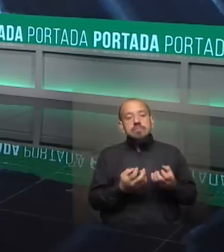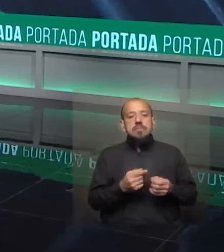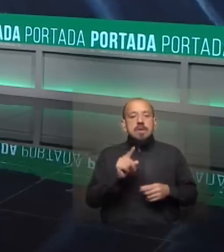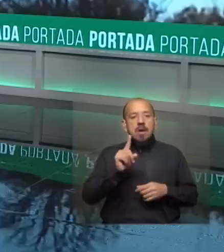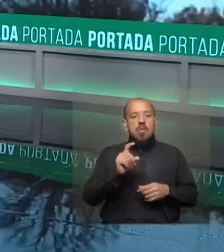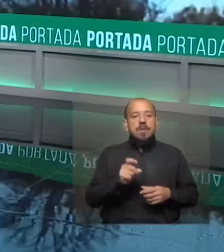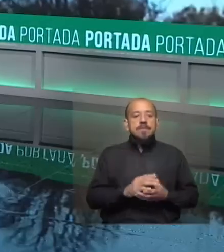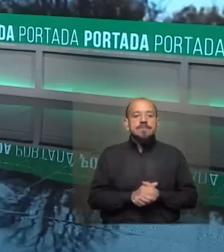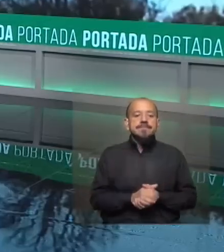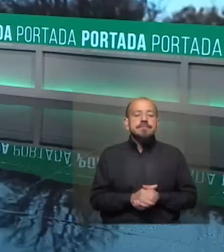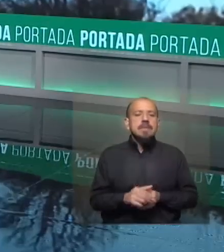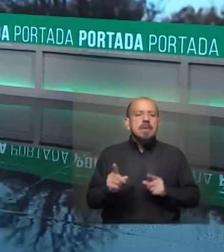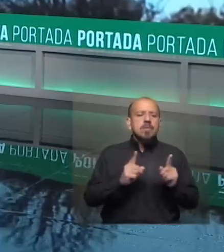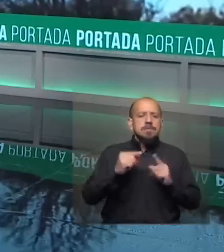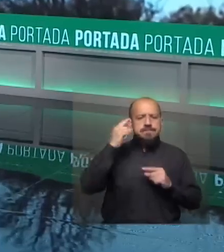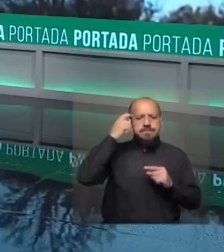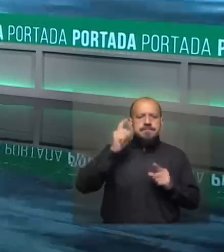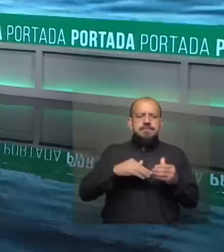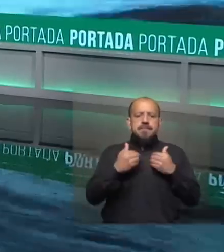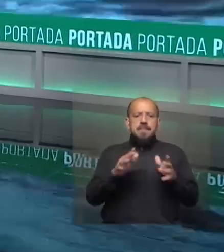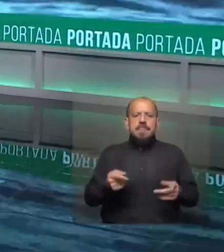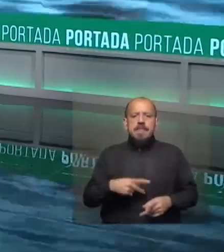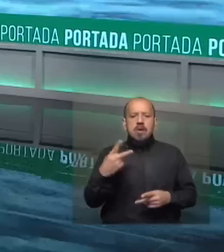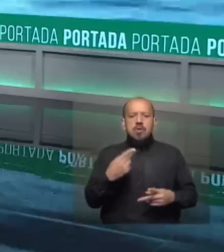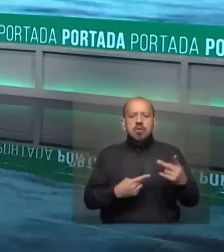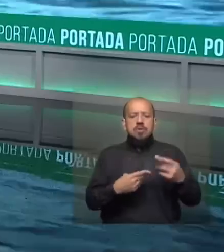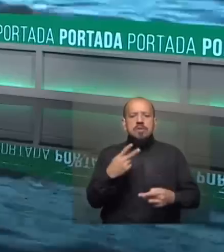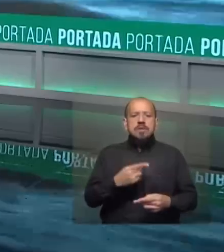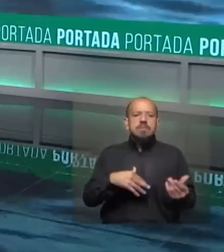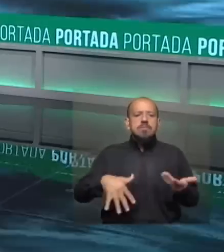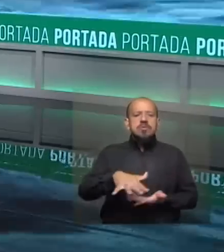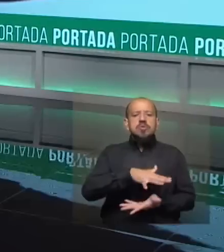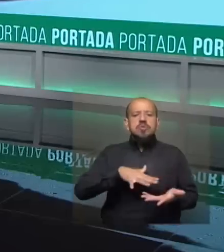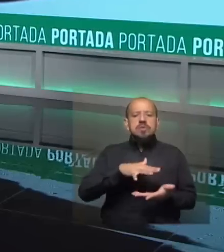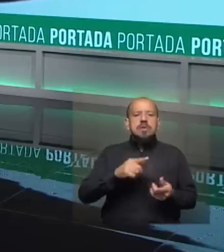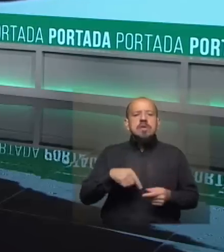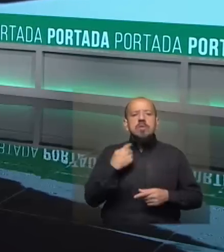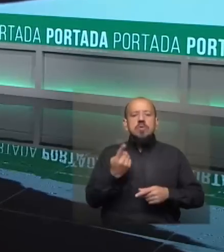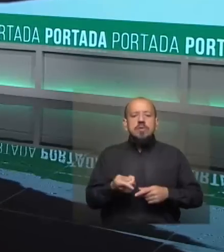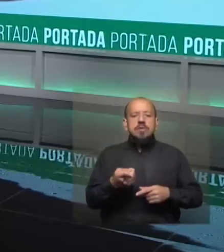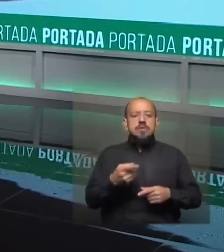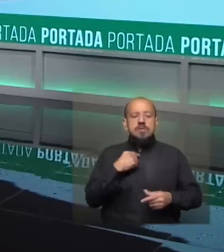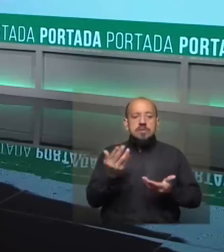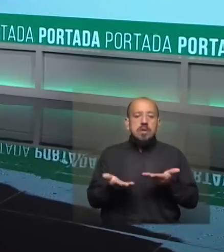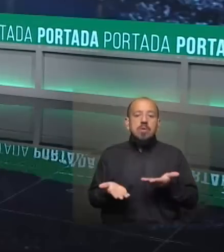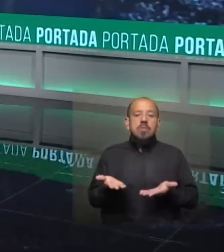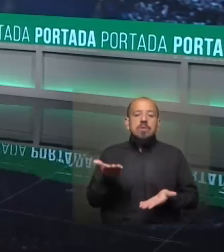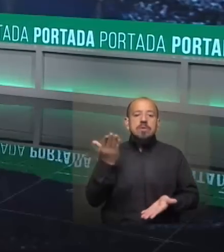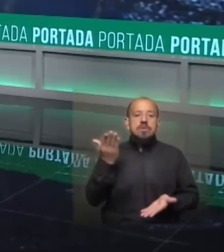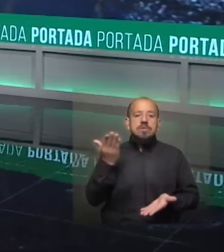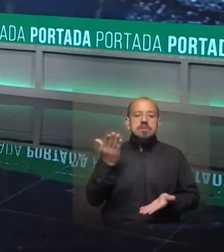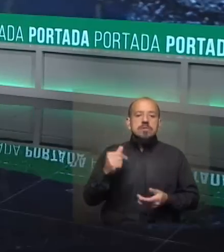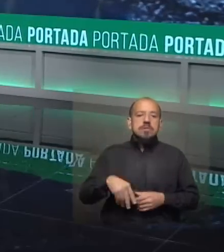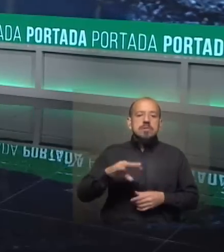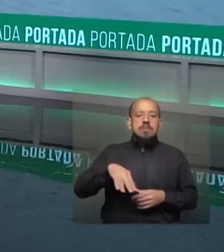que está manejando el organismo es comenzar con cortes programados por zonas y la otra es aumentar otra vez la